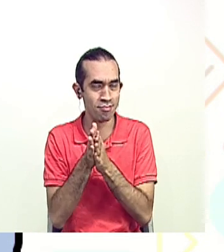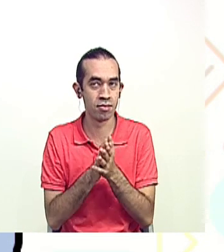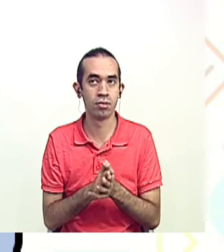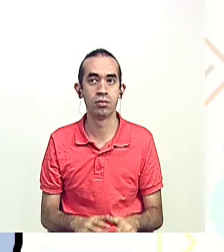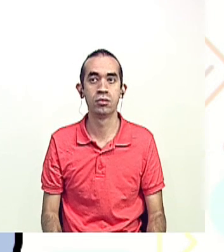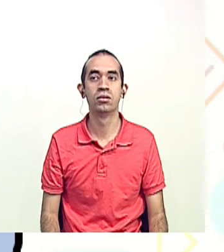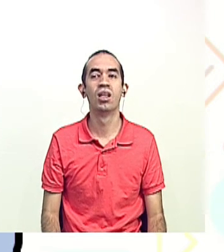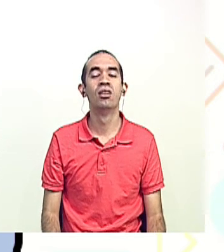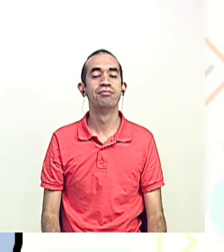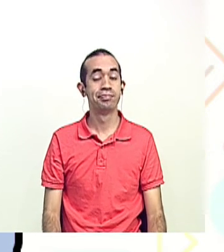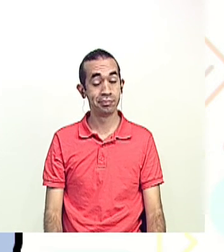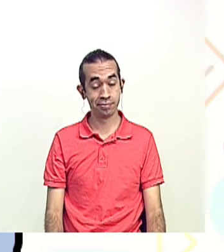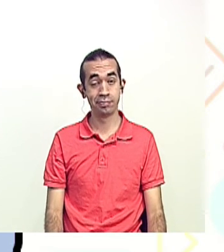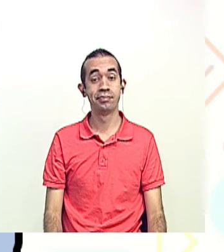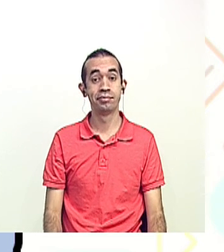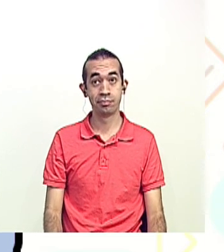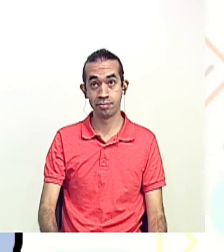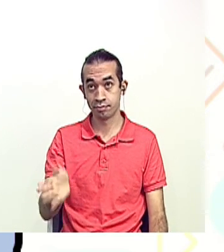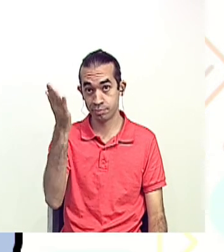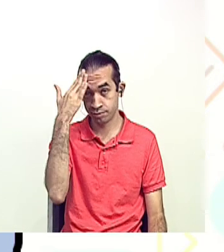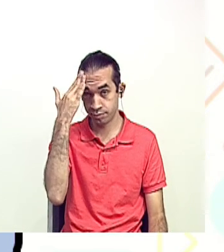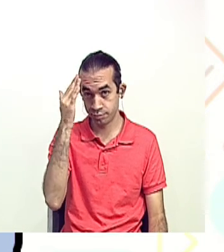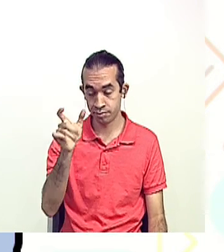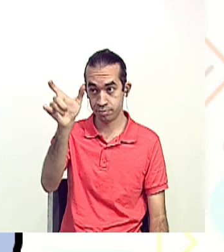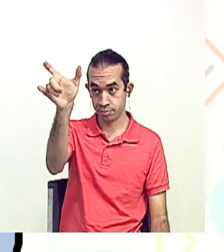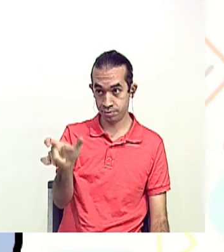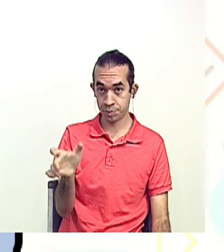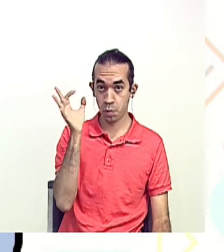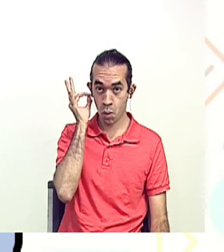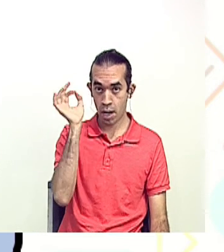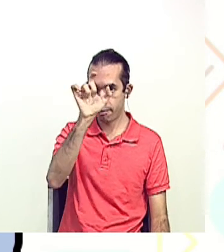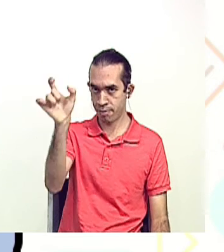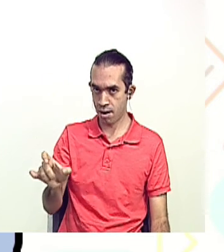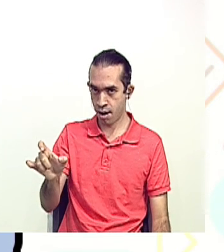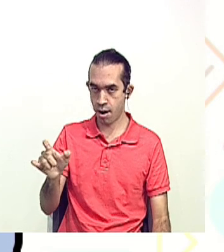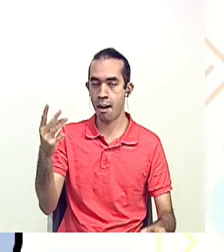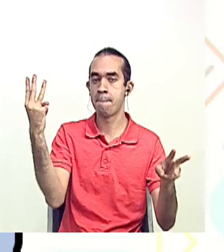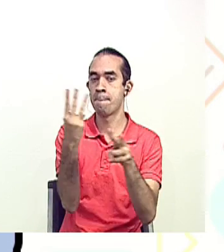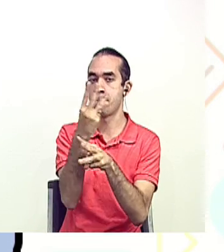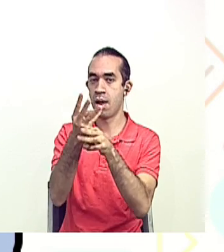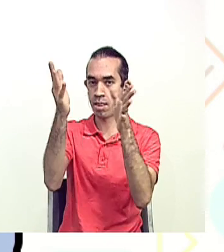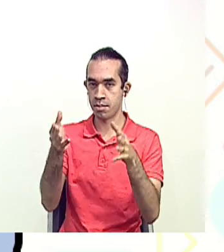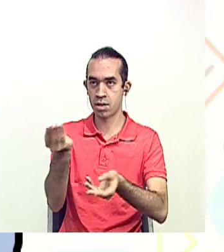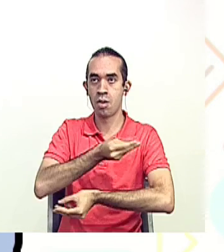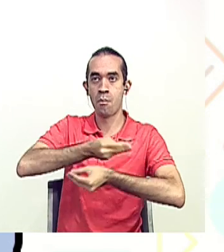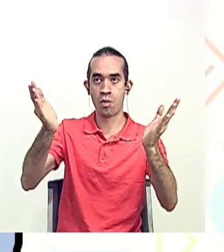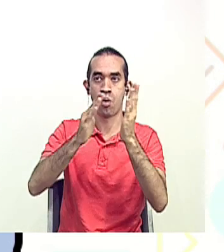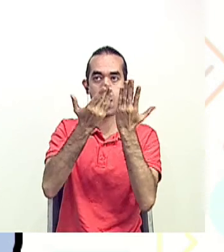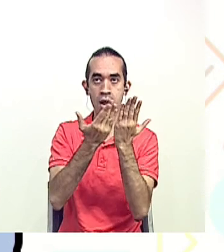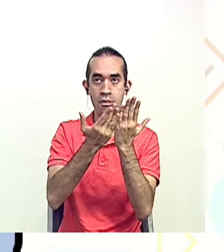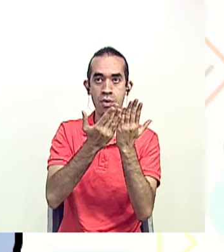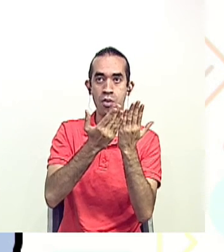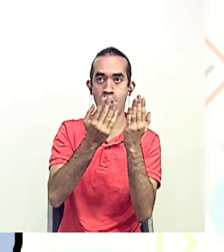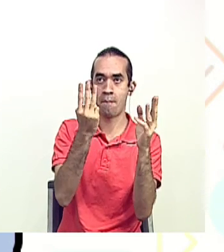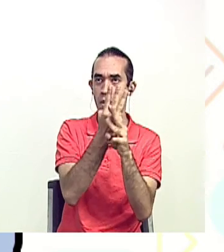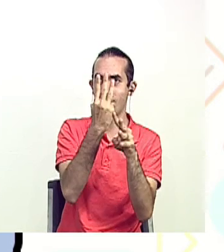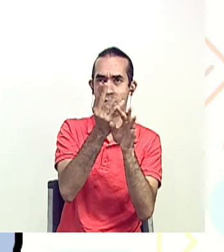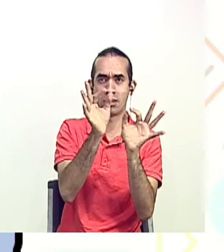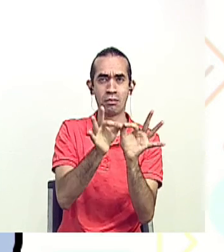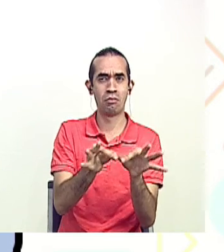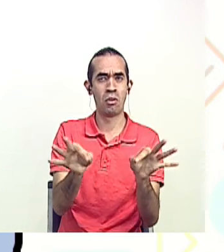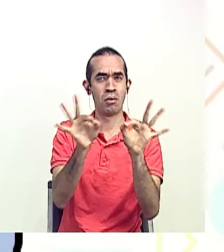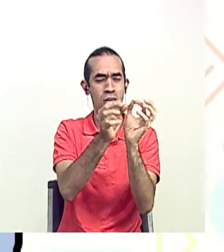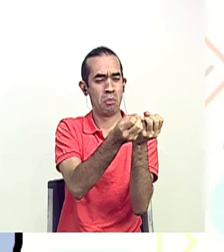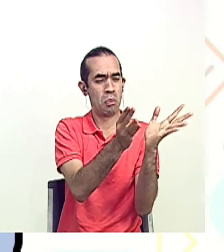Queremos hablarles, ¿y sabías que una mujer matemática italiana publicó libros de matemática y el más importante se